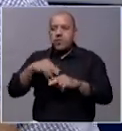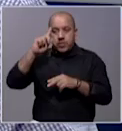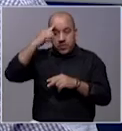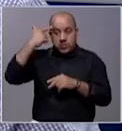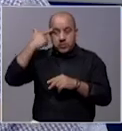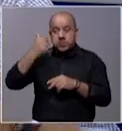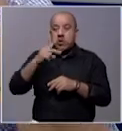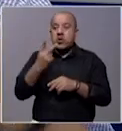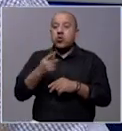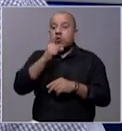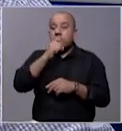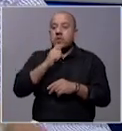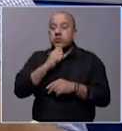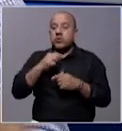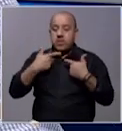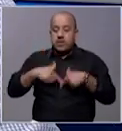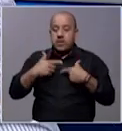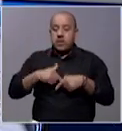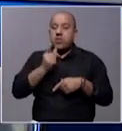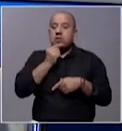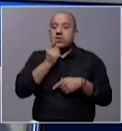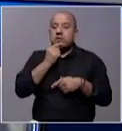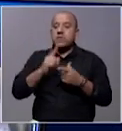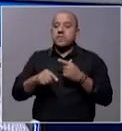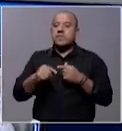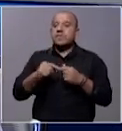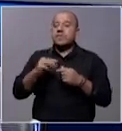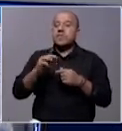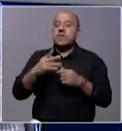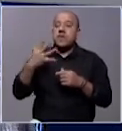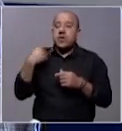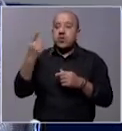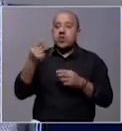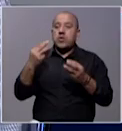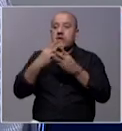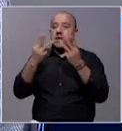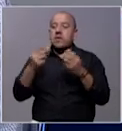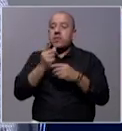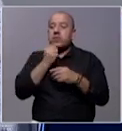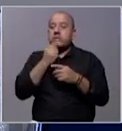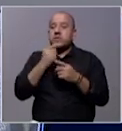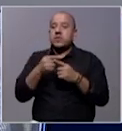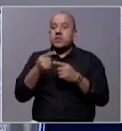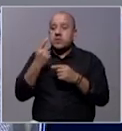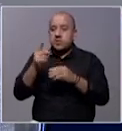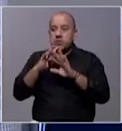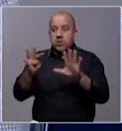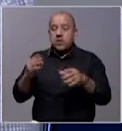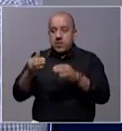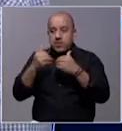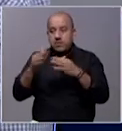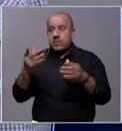poco ha dicho el 2 de marzo con el ministro del interior en su secretario el director nacional de policía y los 19 jefes de policía empieza una nueva etapa